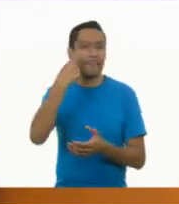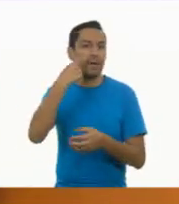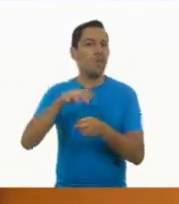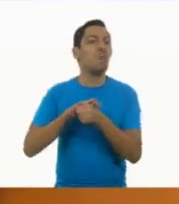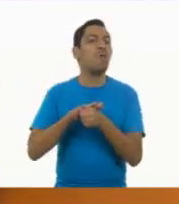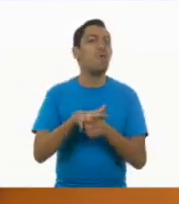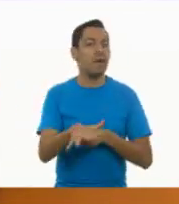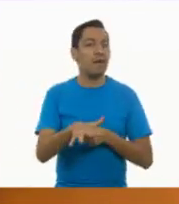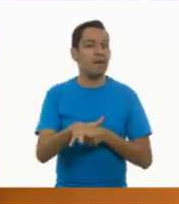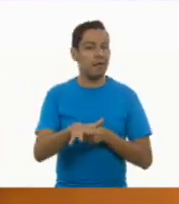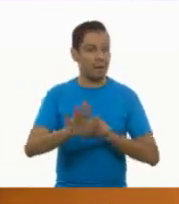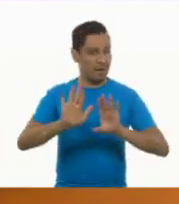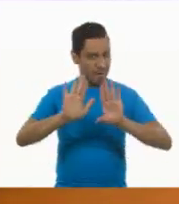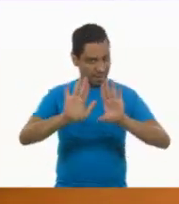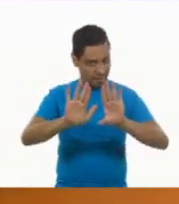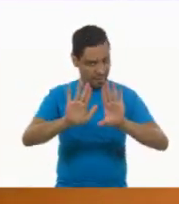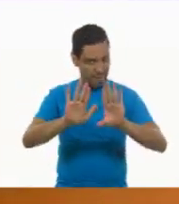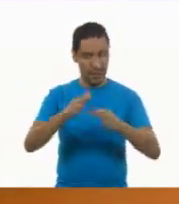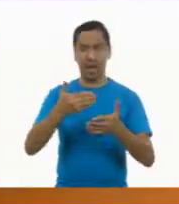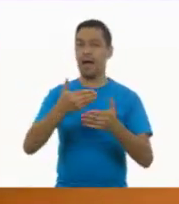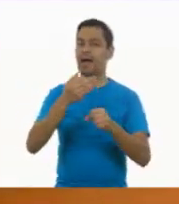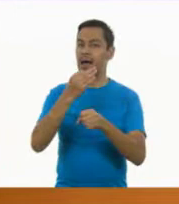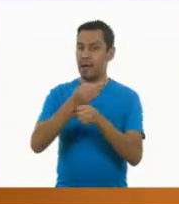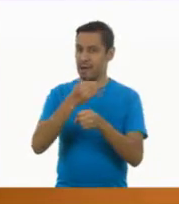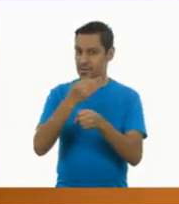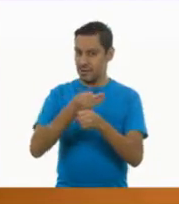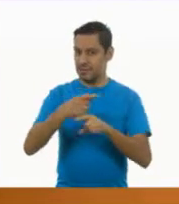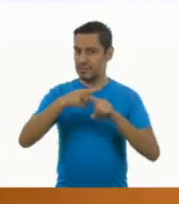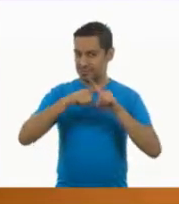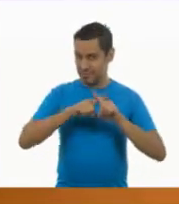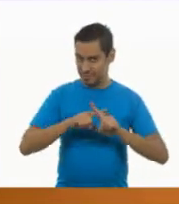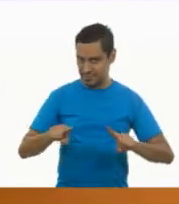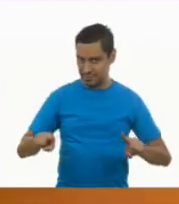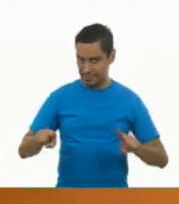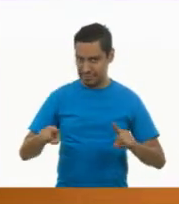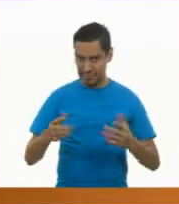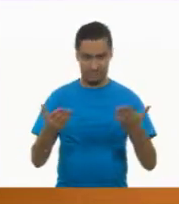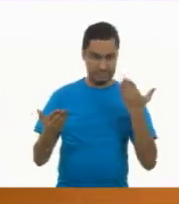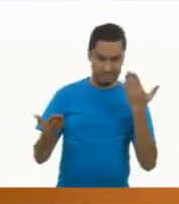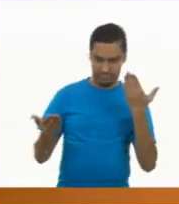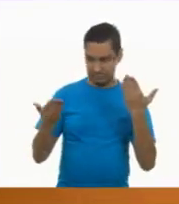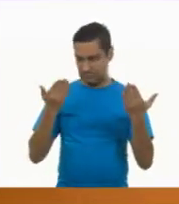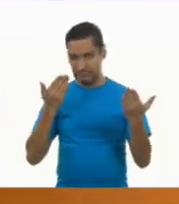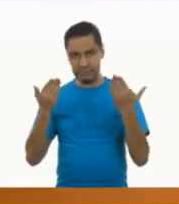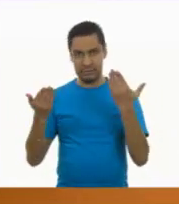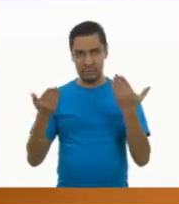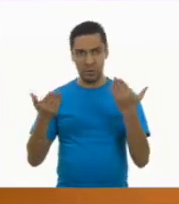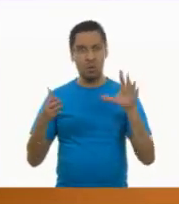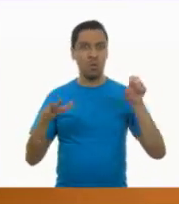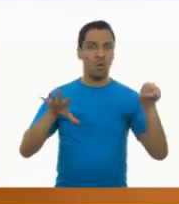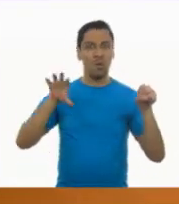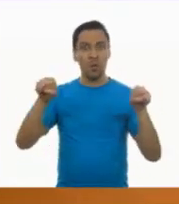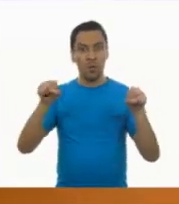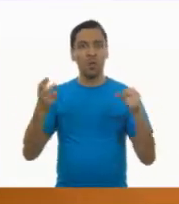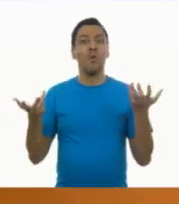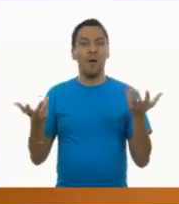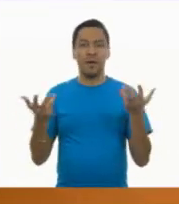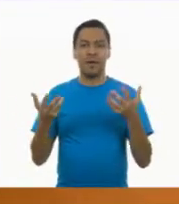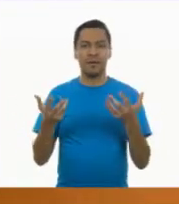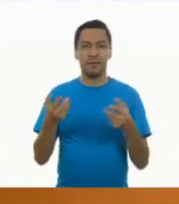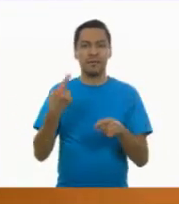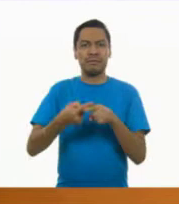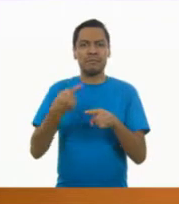hay situaciones en las que es más difícil elegir entre una u otra opción. Y en esos casos son nuestras